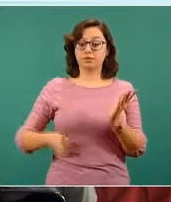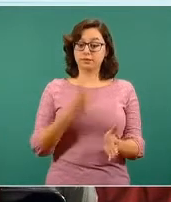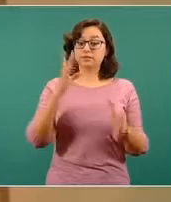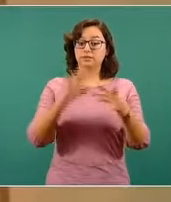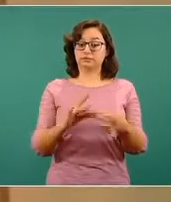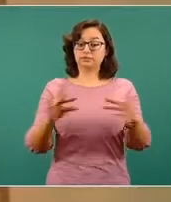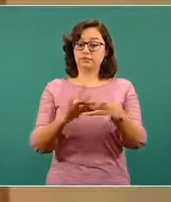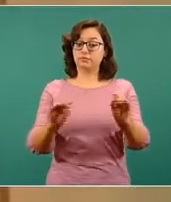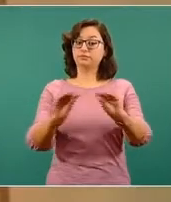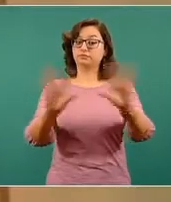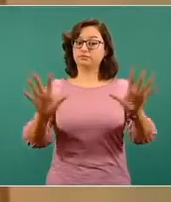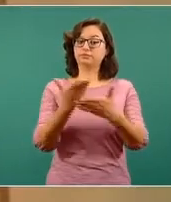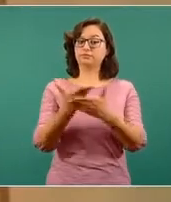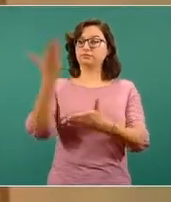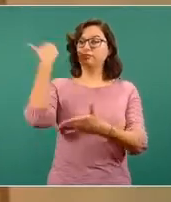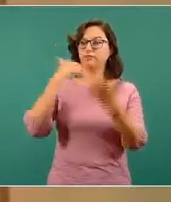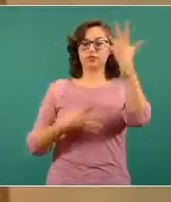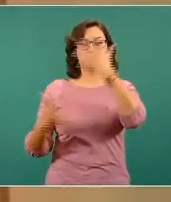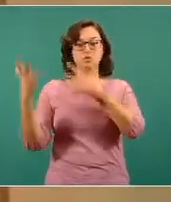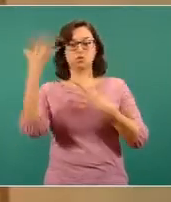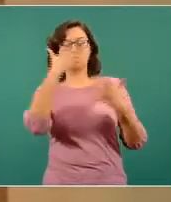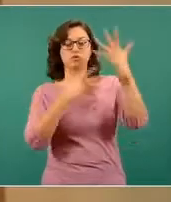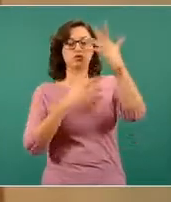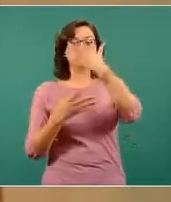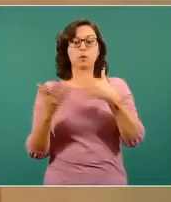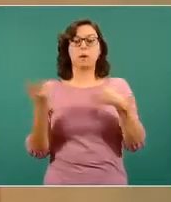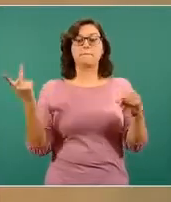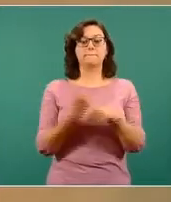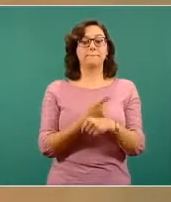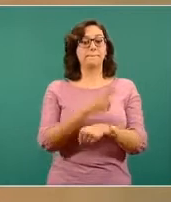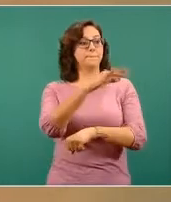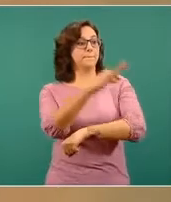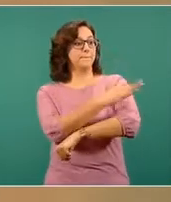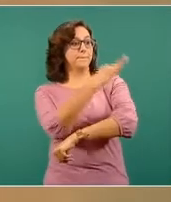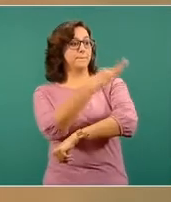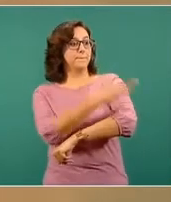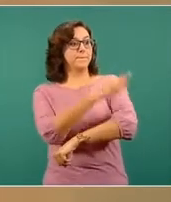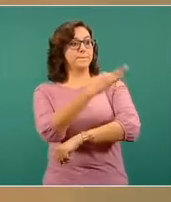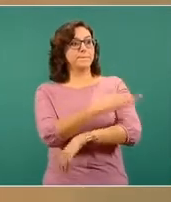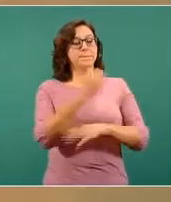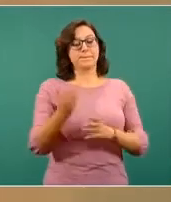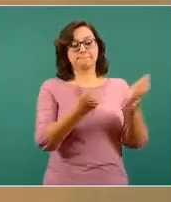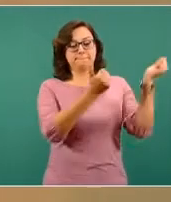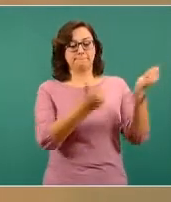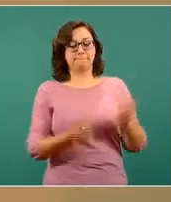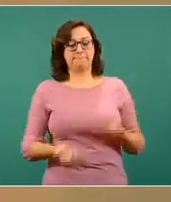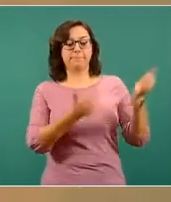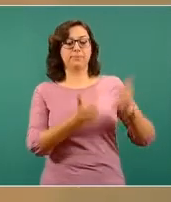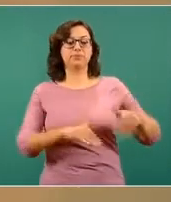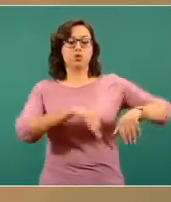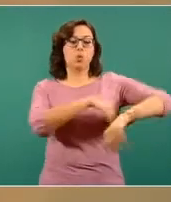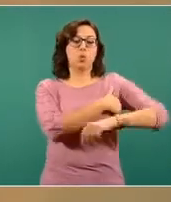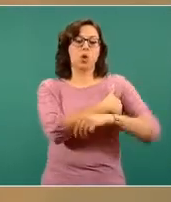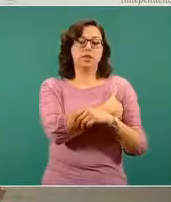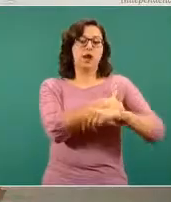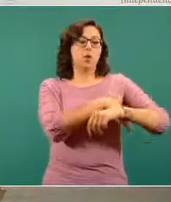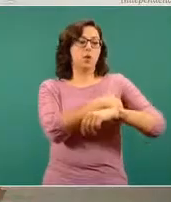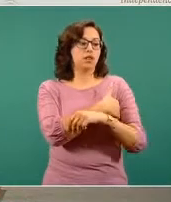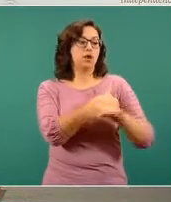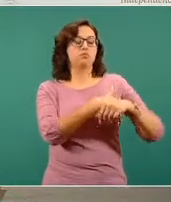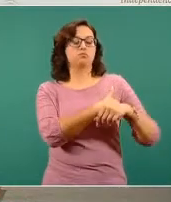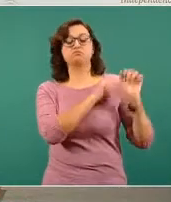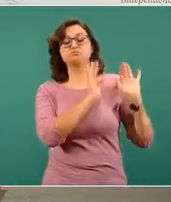esta falsa idea de que las vacunas se estaban acumulando en un refrigerador esperando a ser utilizadas. Eso causó